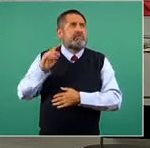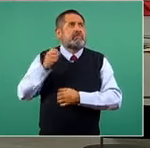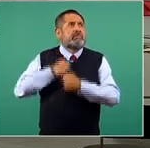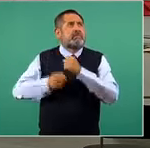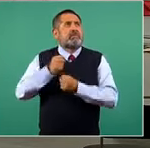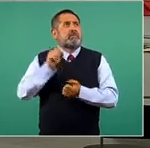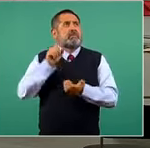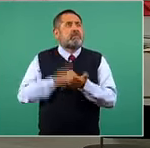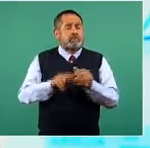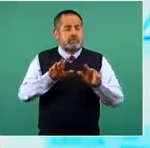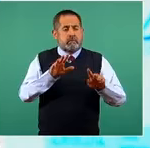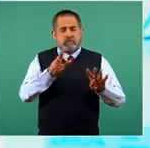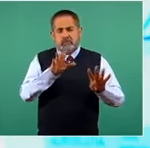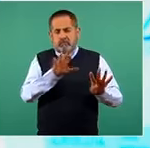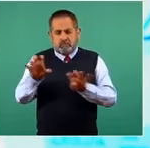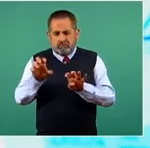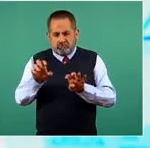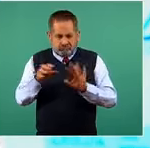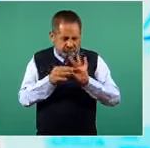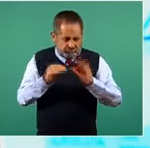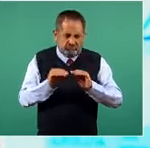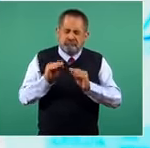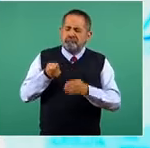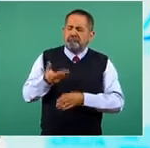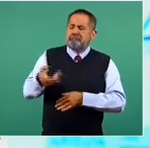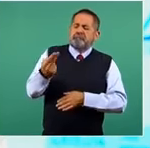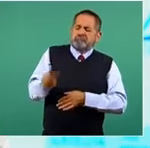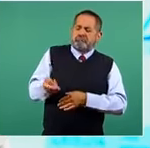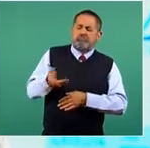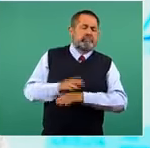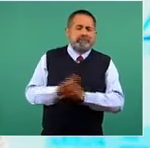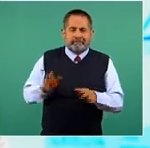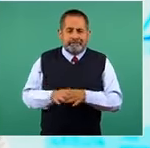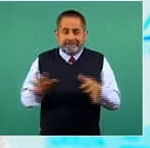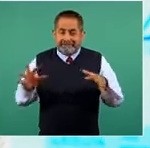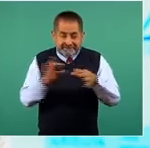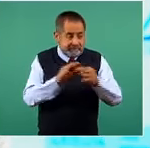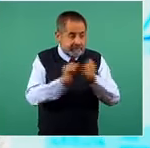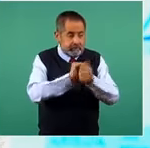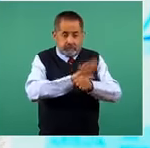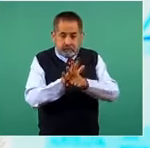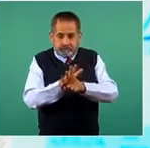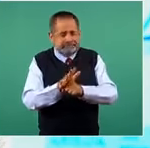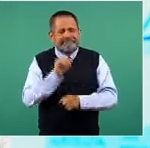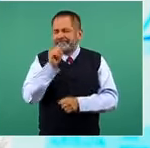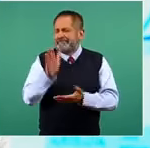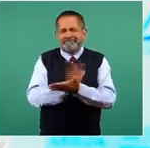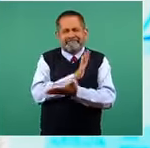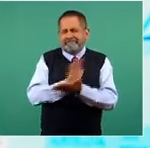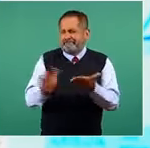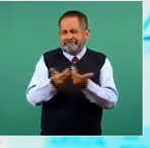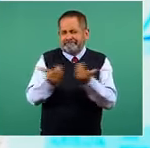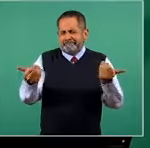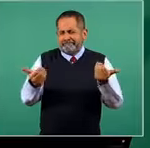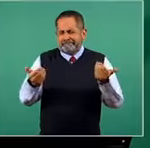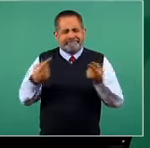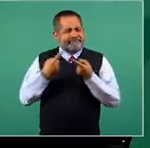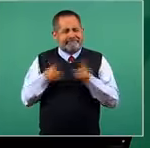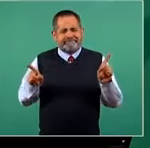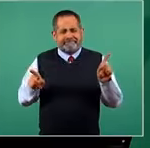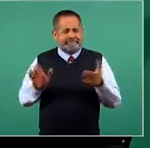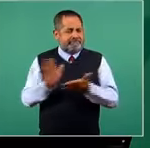XX. No tiene nada que ver en primera instancia con la COVID-19. La situación donde